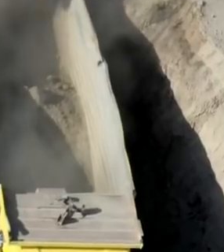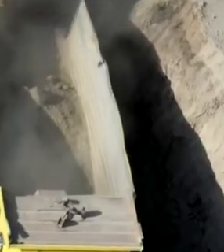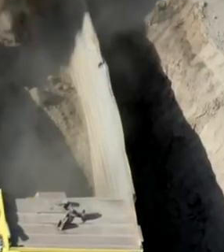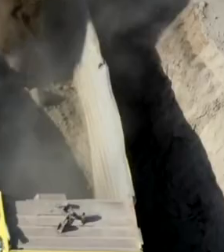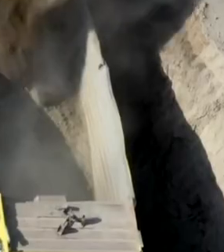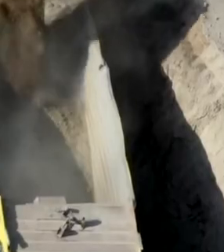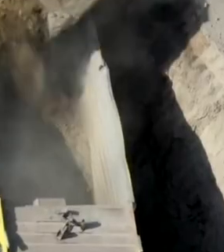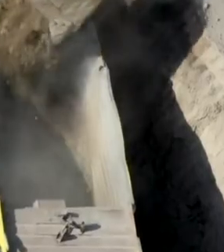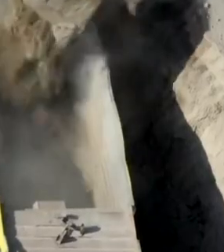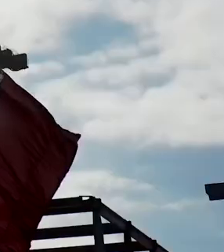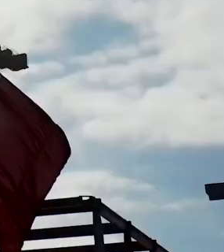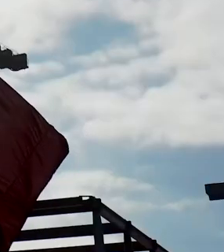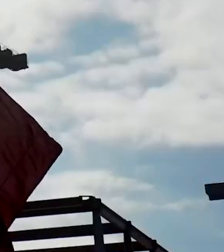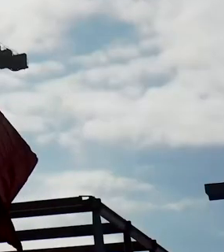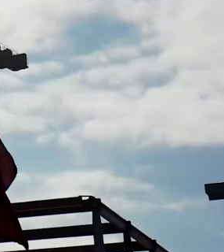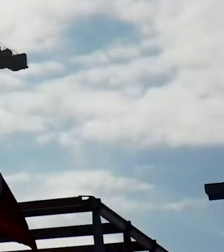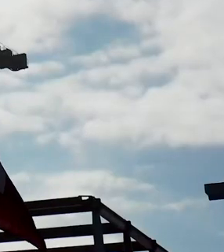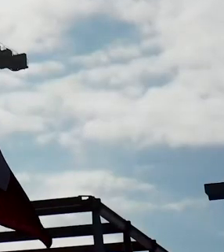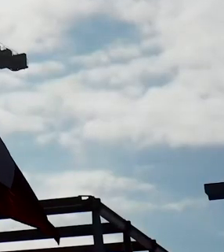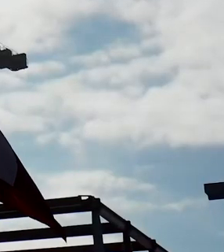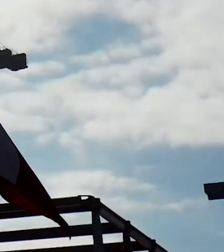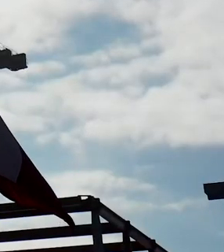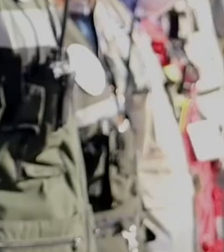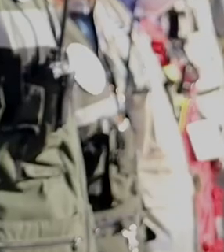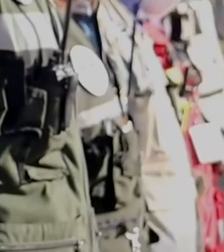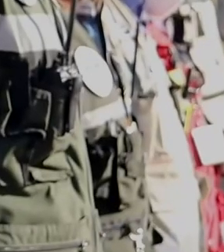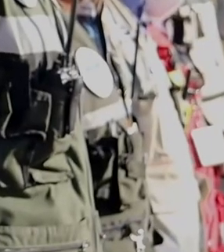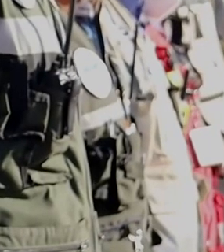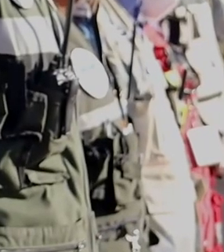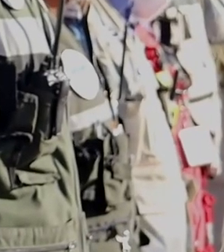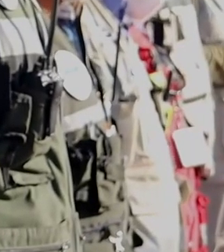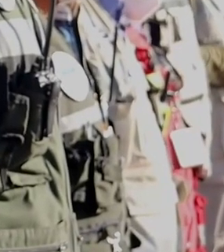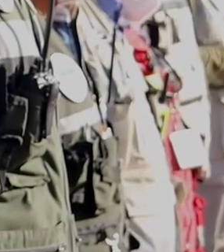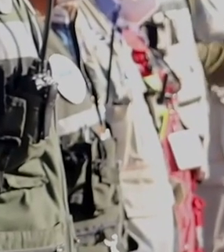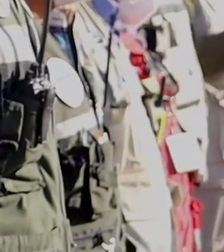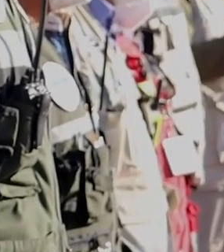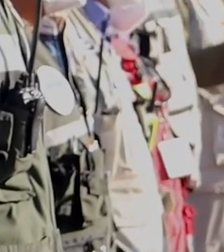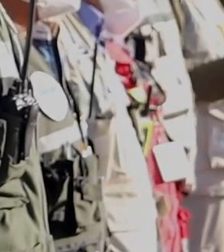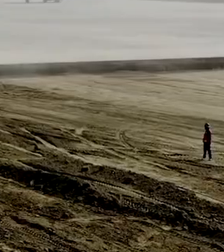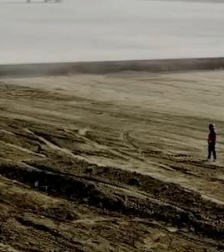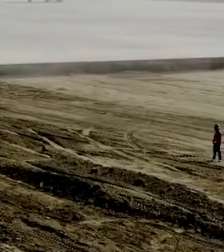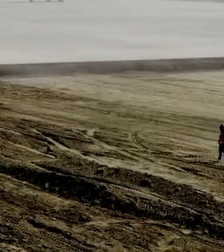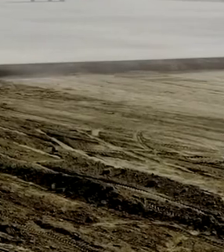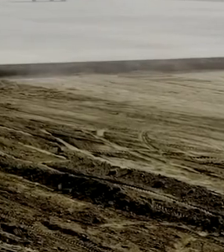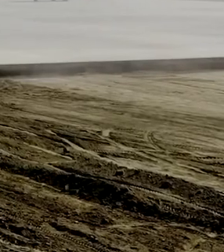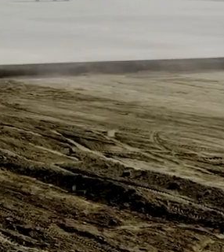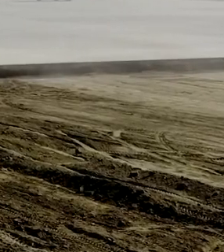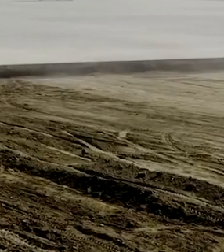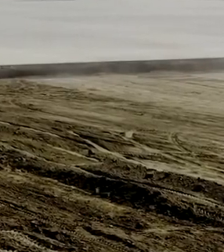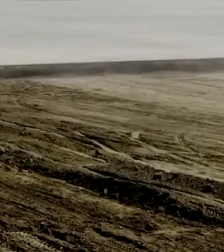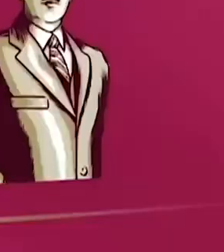53.354 empleos civiles. Faltan 490 días de construcción.